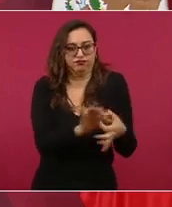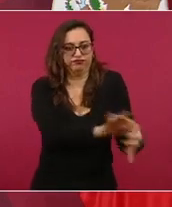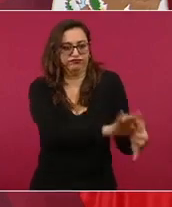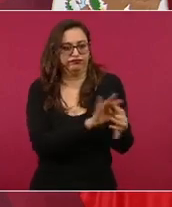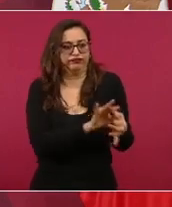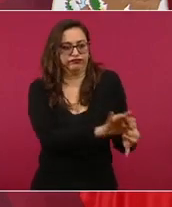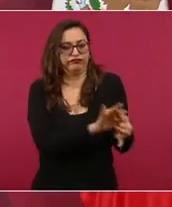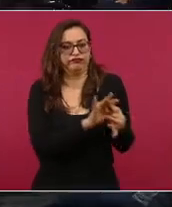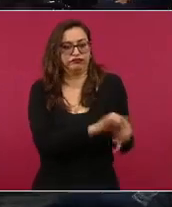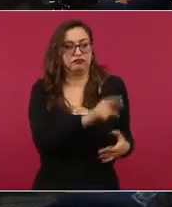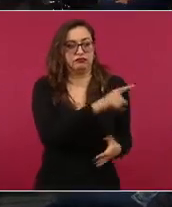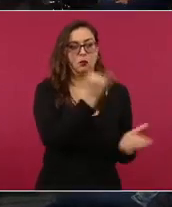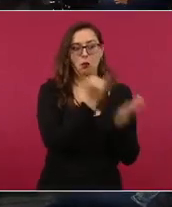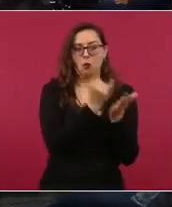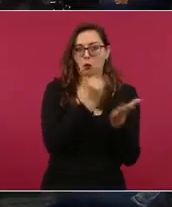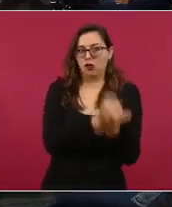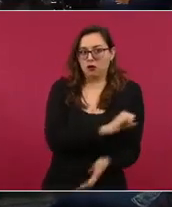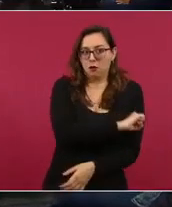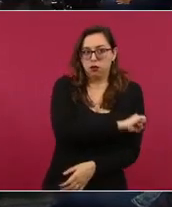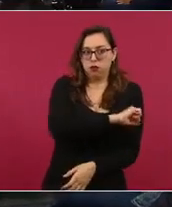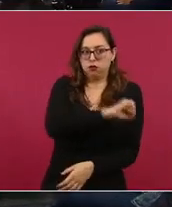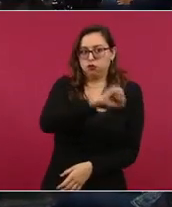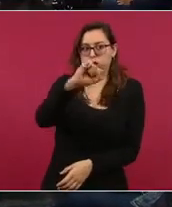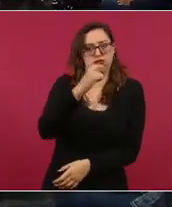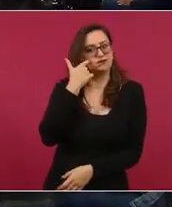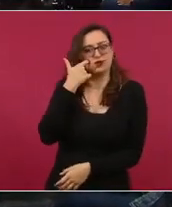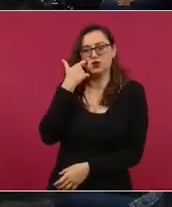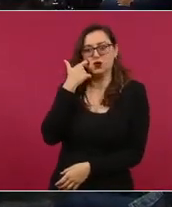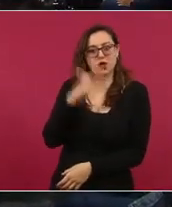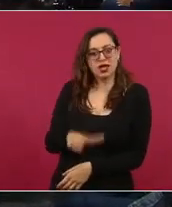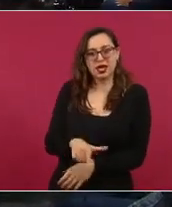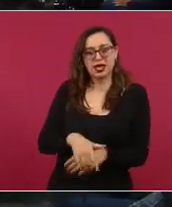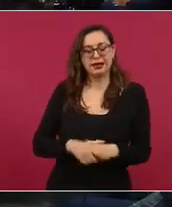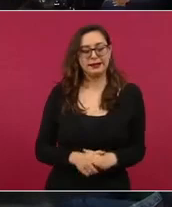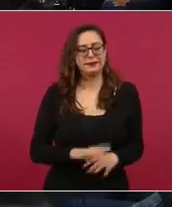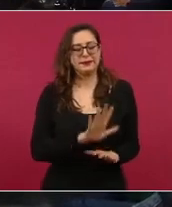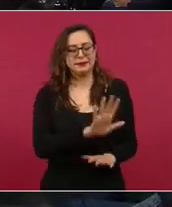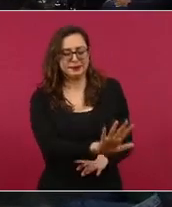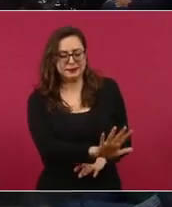que no quieren que aumenten los impuestos. Ah, pero esa